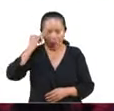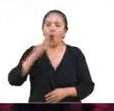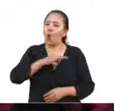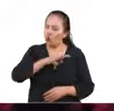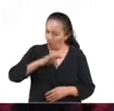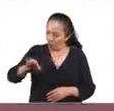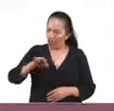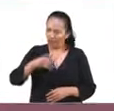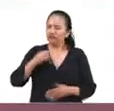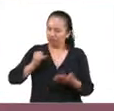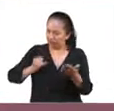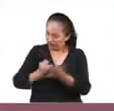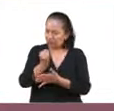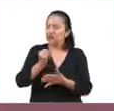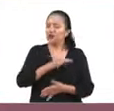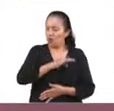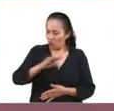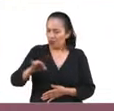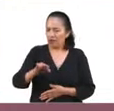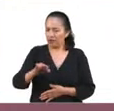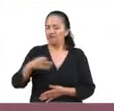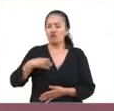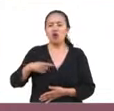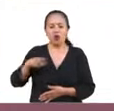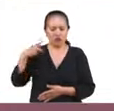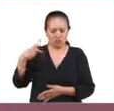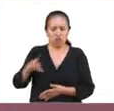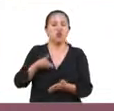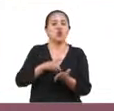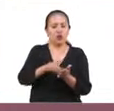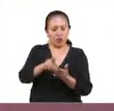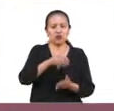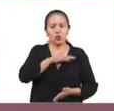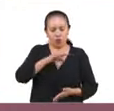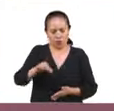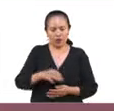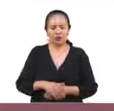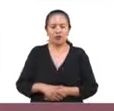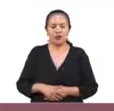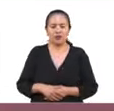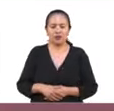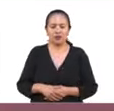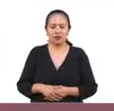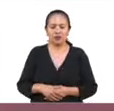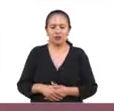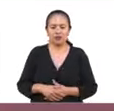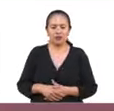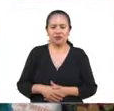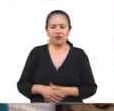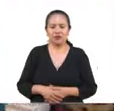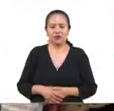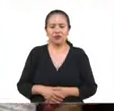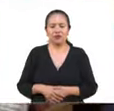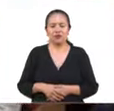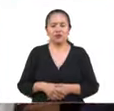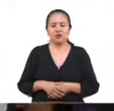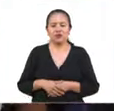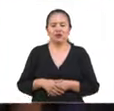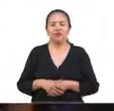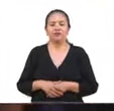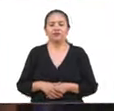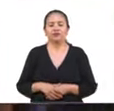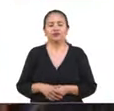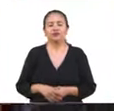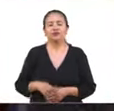espacios de toma de decisiones que por derecho les corresponde, evitando la usurpación de identidad en los cargos de